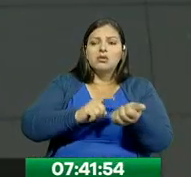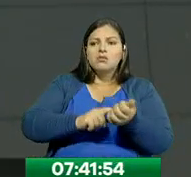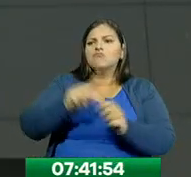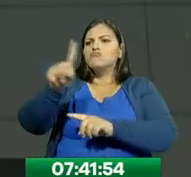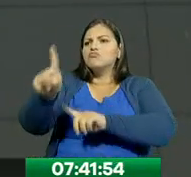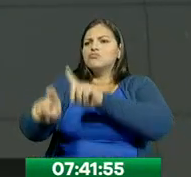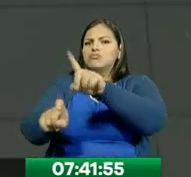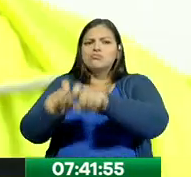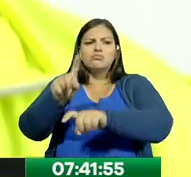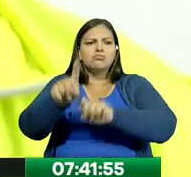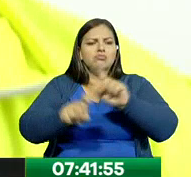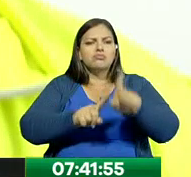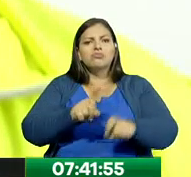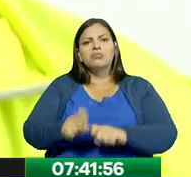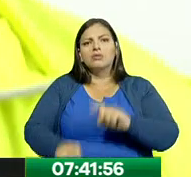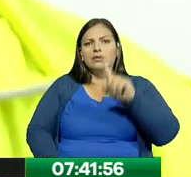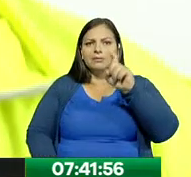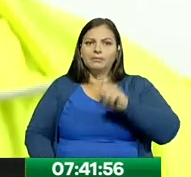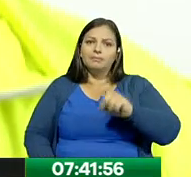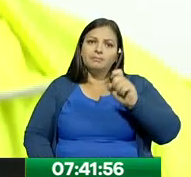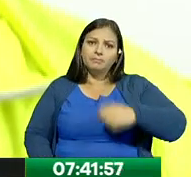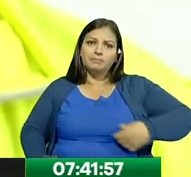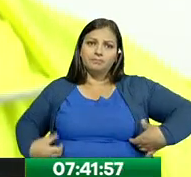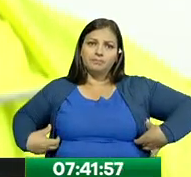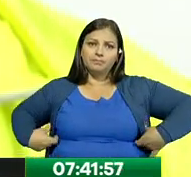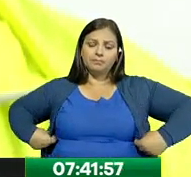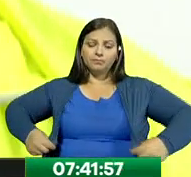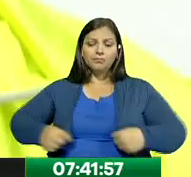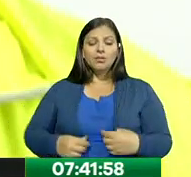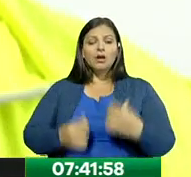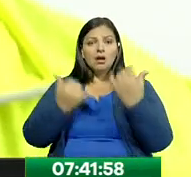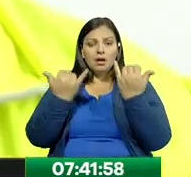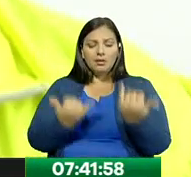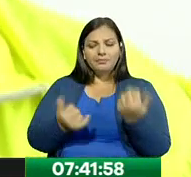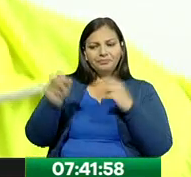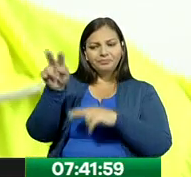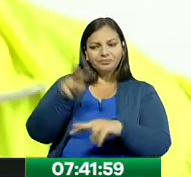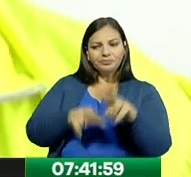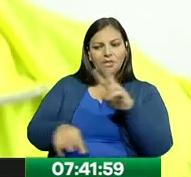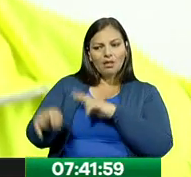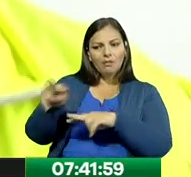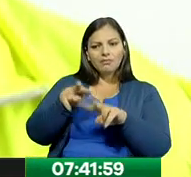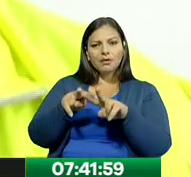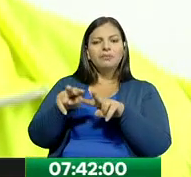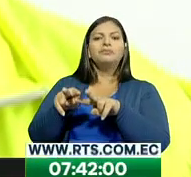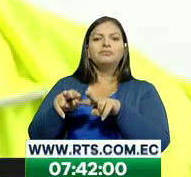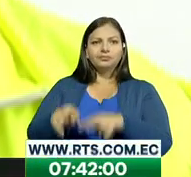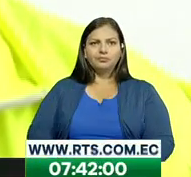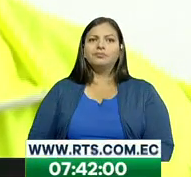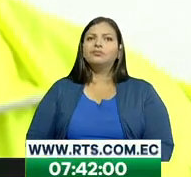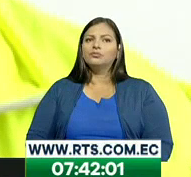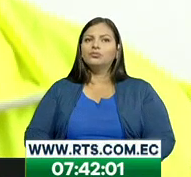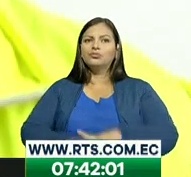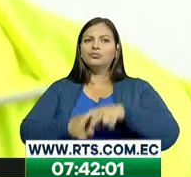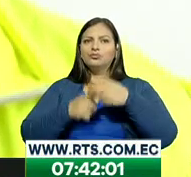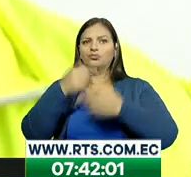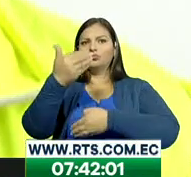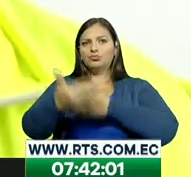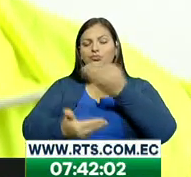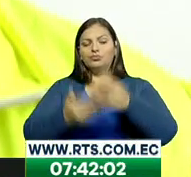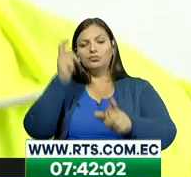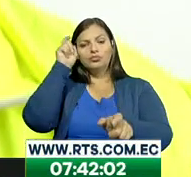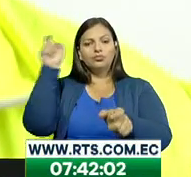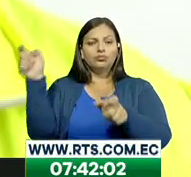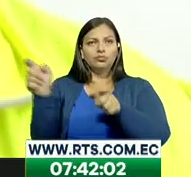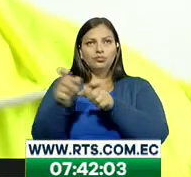propia una vez que culminó la audiencia se conoce que se abre una instrucción fiscal con la